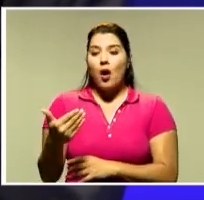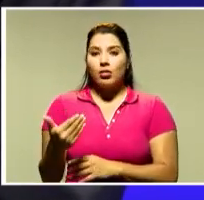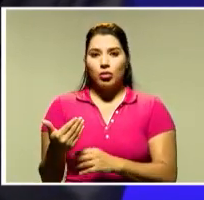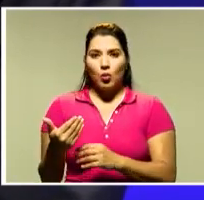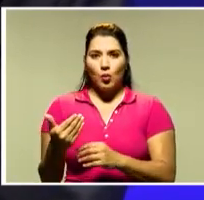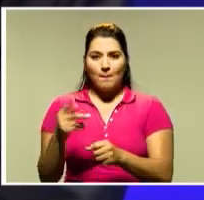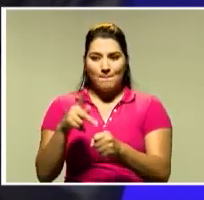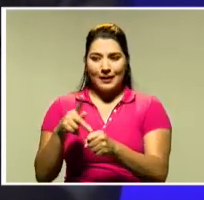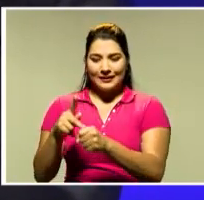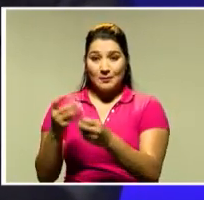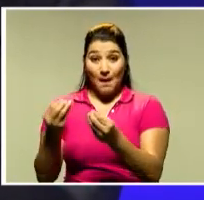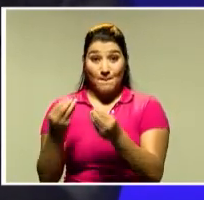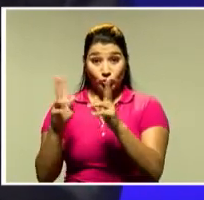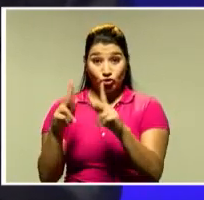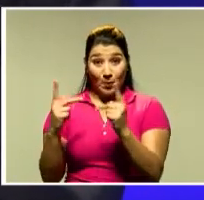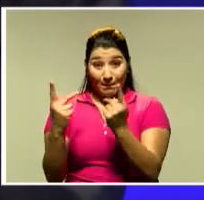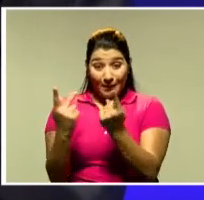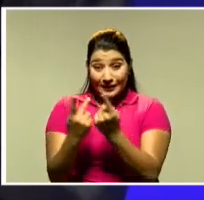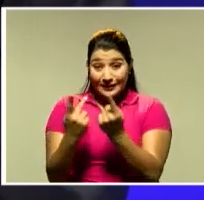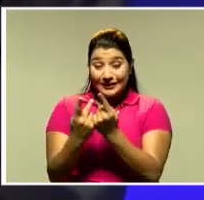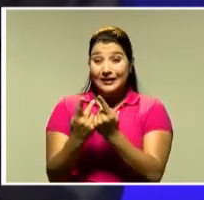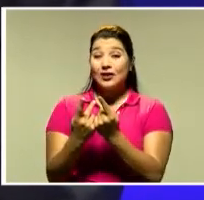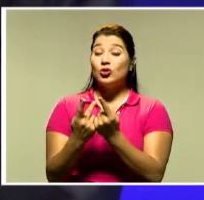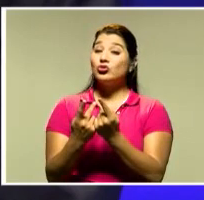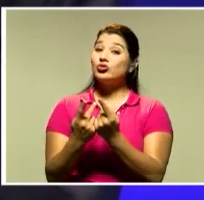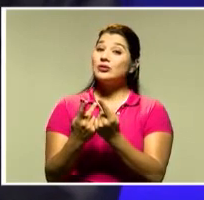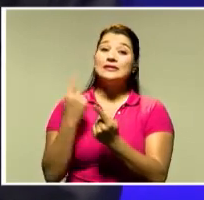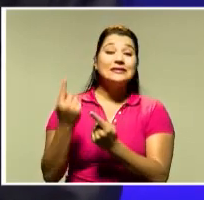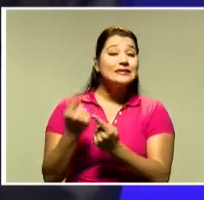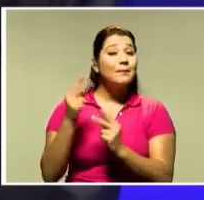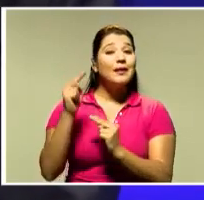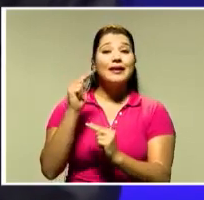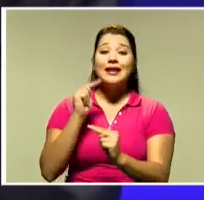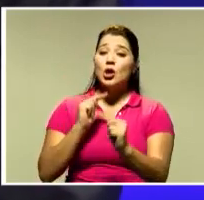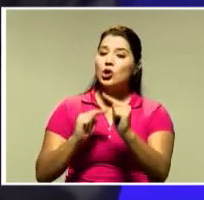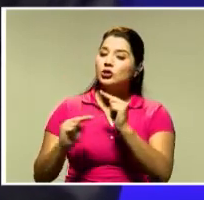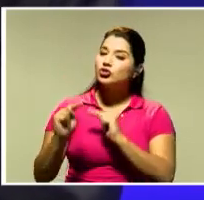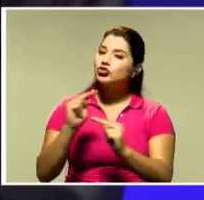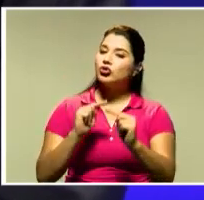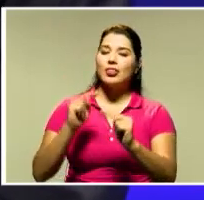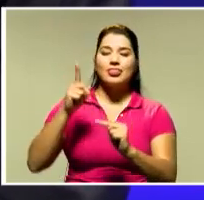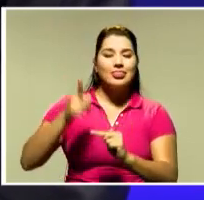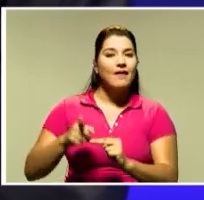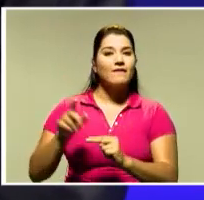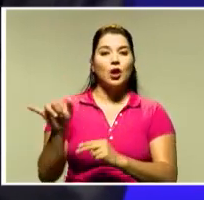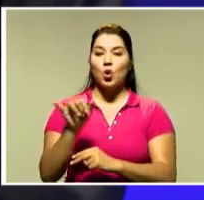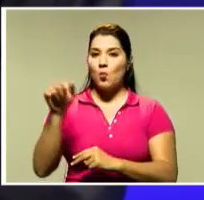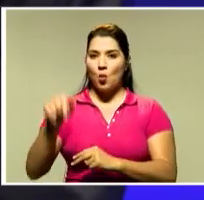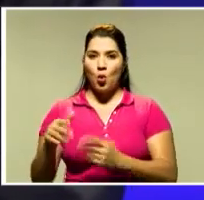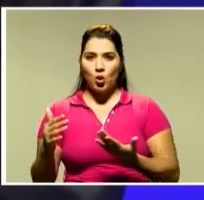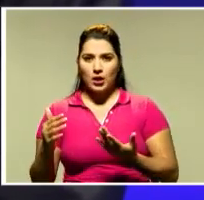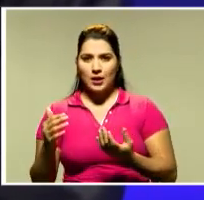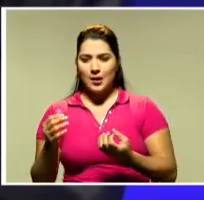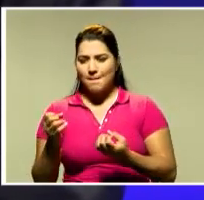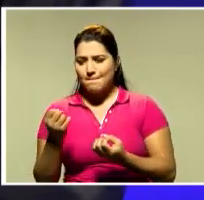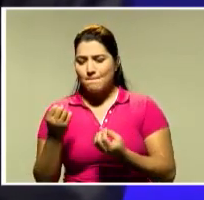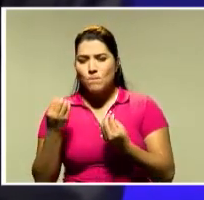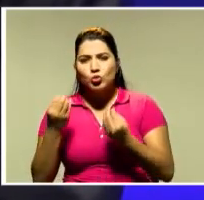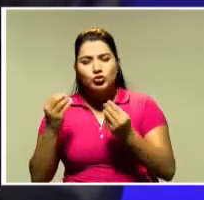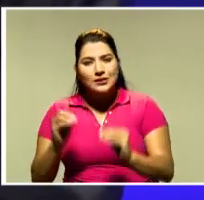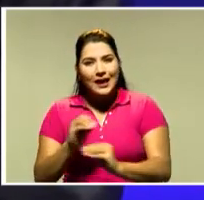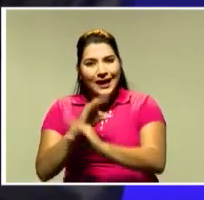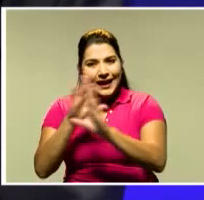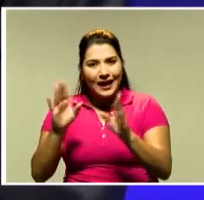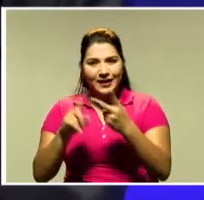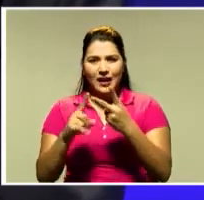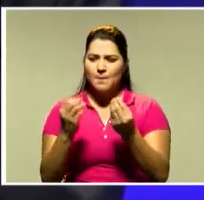de partidos debe ser lo que es hoy. Tiene que tener un gran sentido pragmático y además ciertas reglas